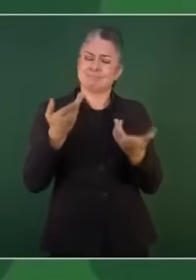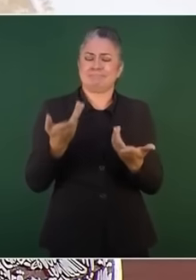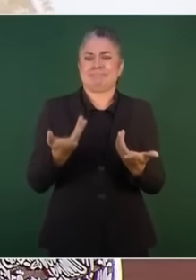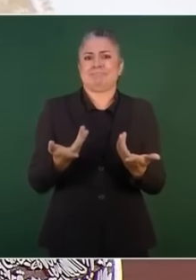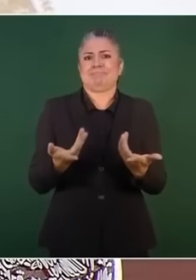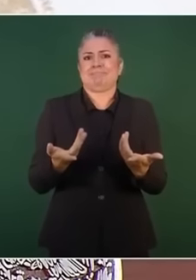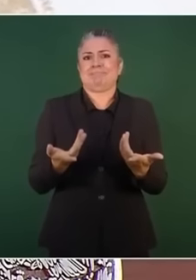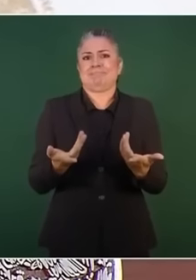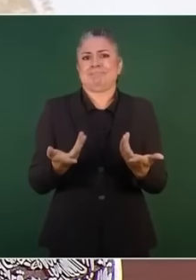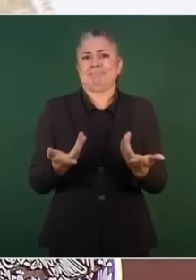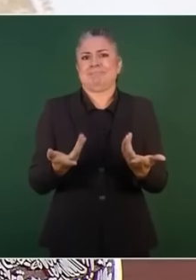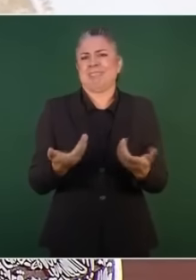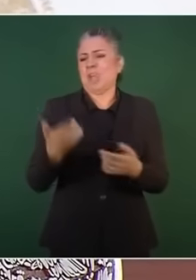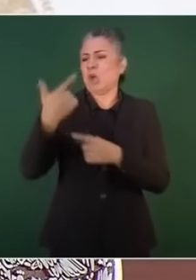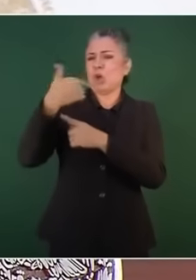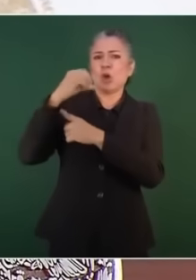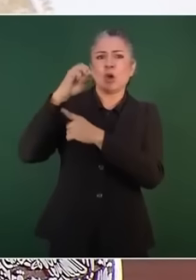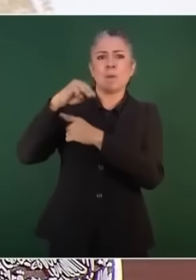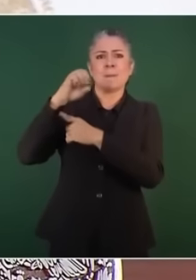Sí, Gómez Mont.